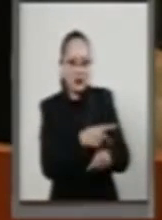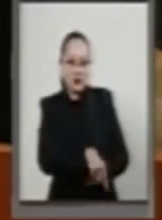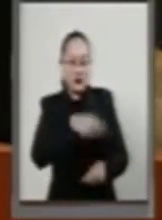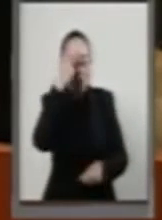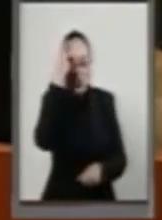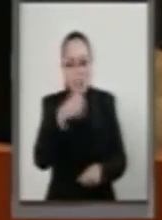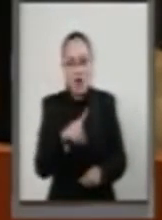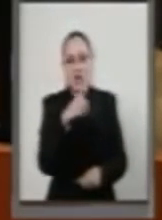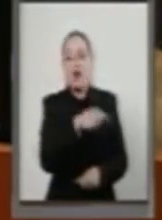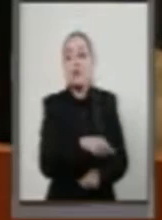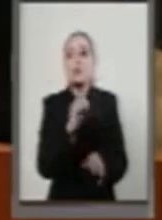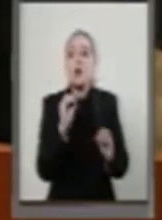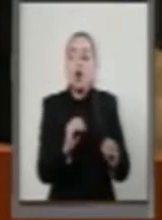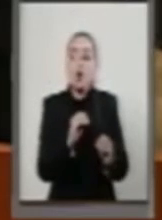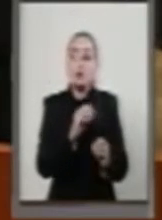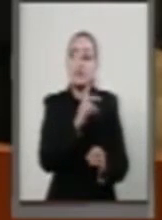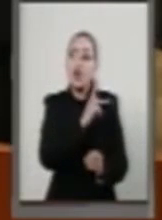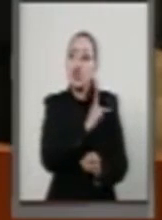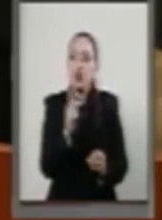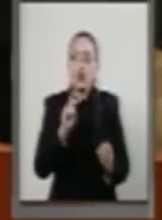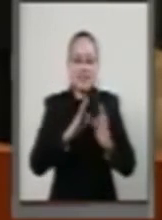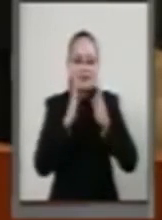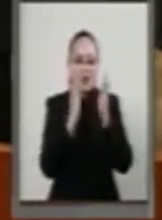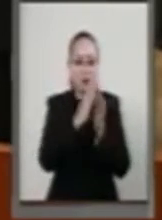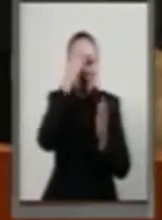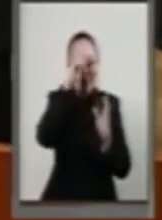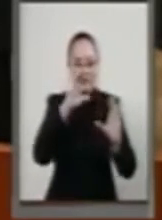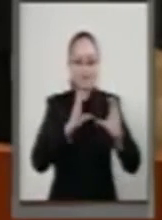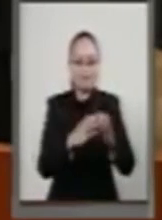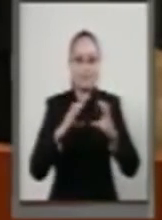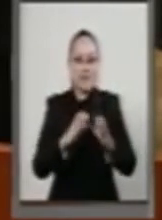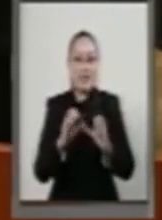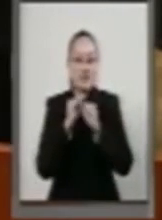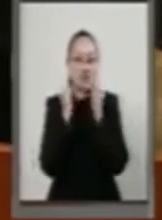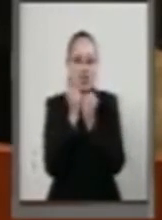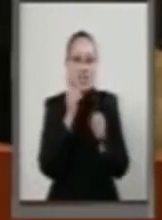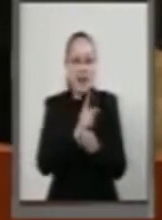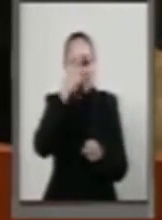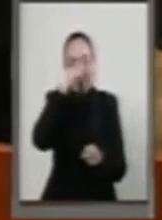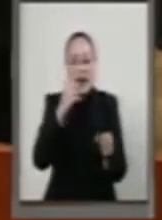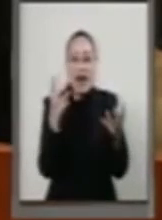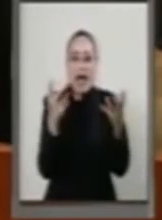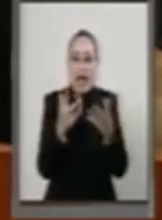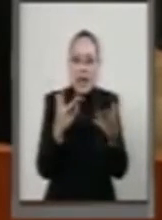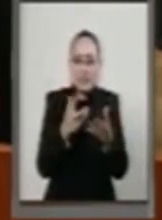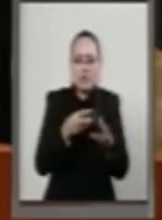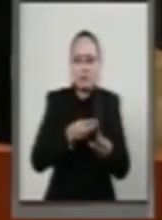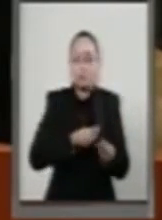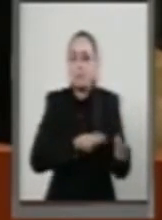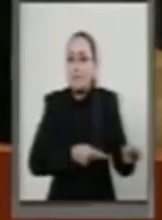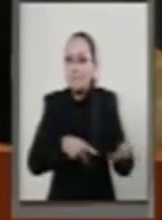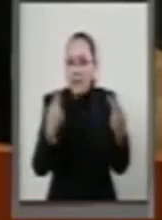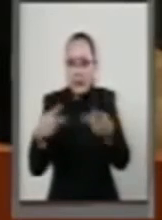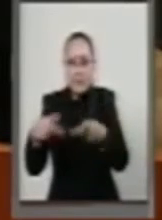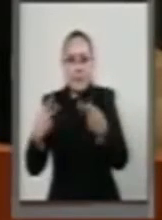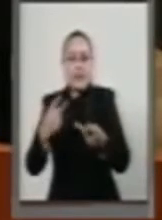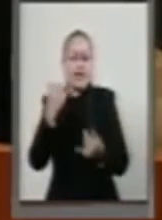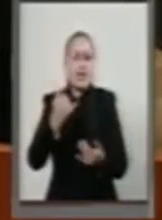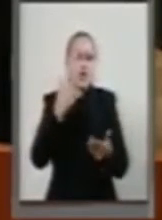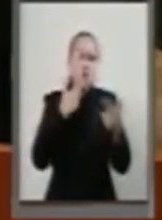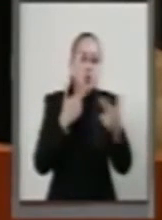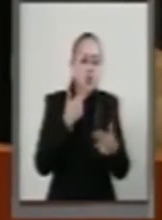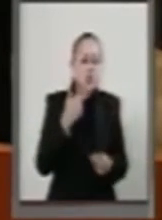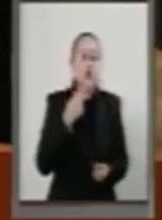en general de todas las formas de organización social para la producción, distribución y consumo